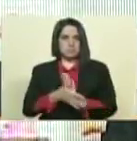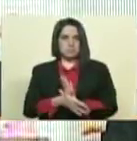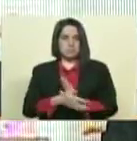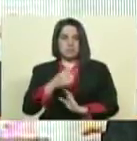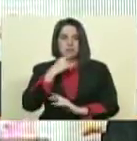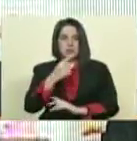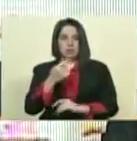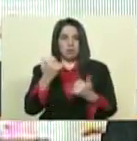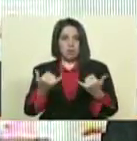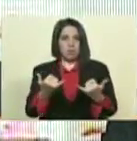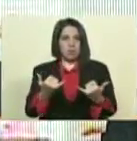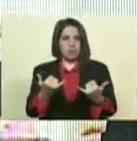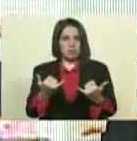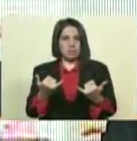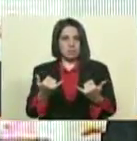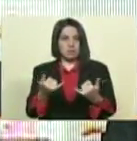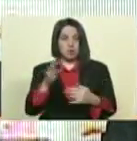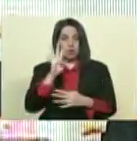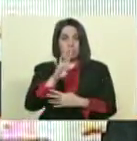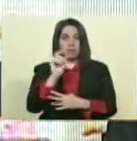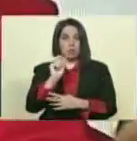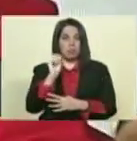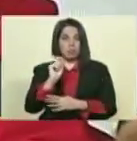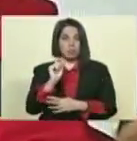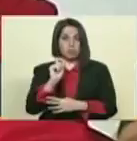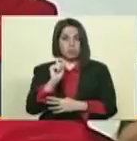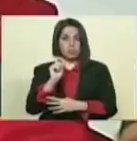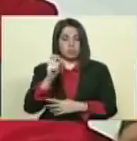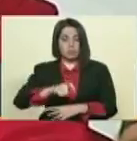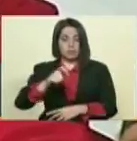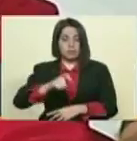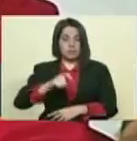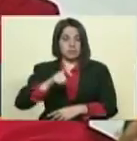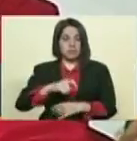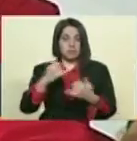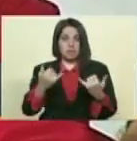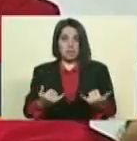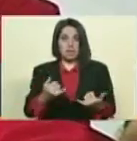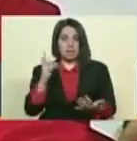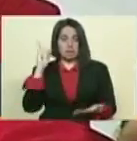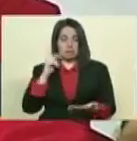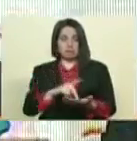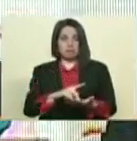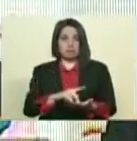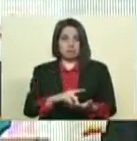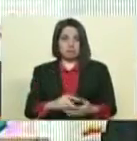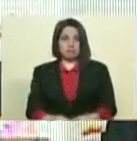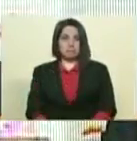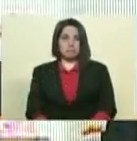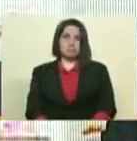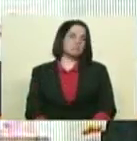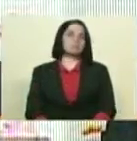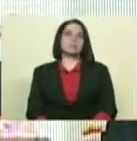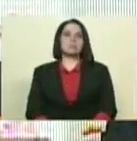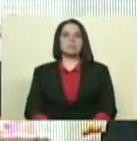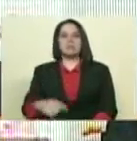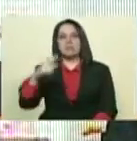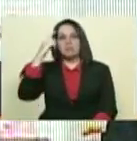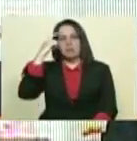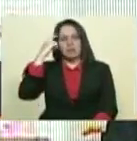escuchan, englobo en estos cuatro puntos la necesidad de saber dónde estamos parados, saber dónde hemos